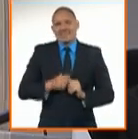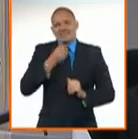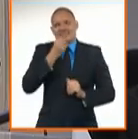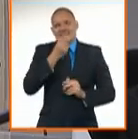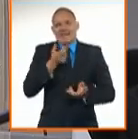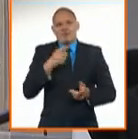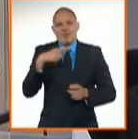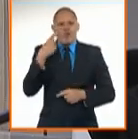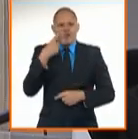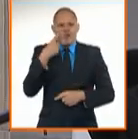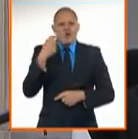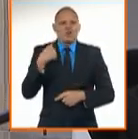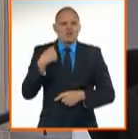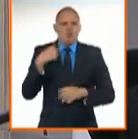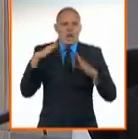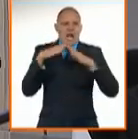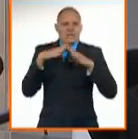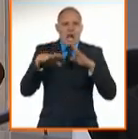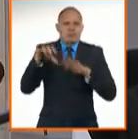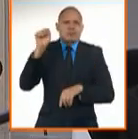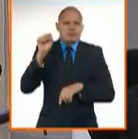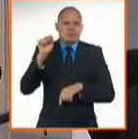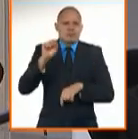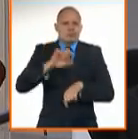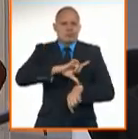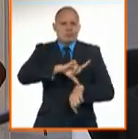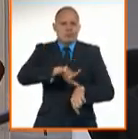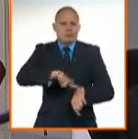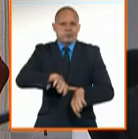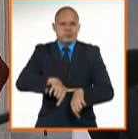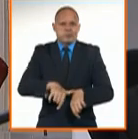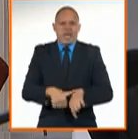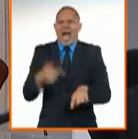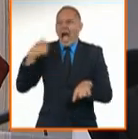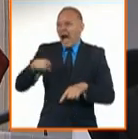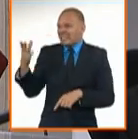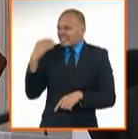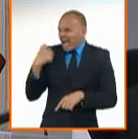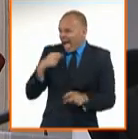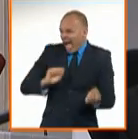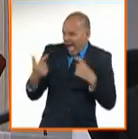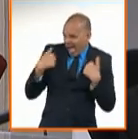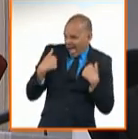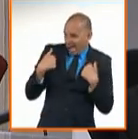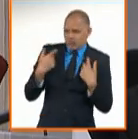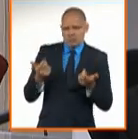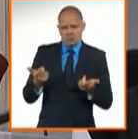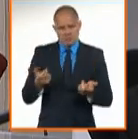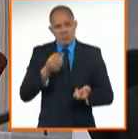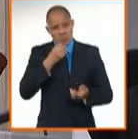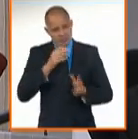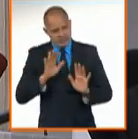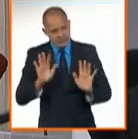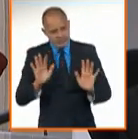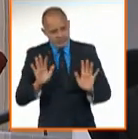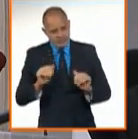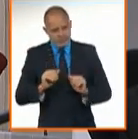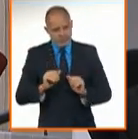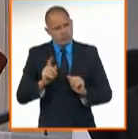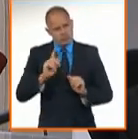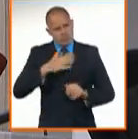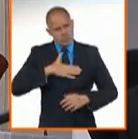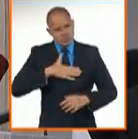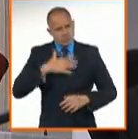cuando realmente estuve cuatro seis ocho o más horas apagado en el día sin embargo es imprescindible